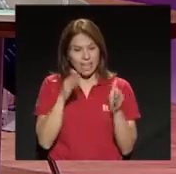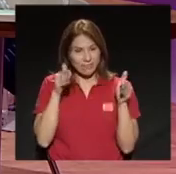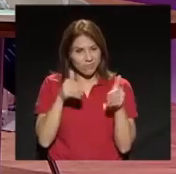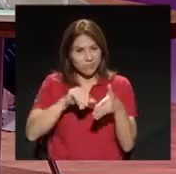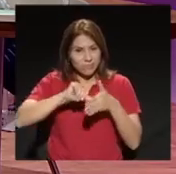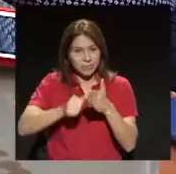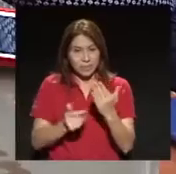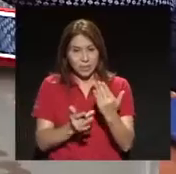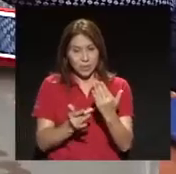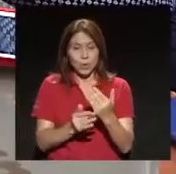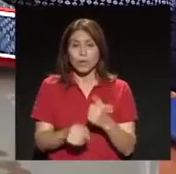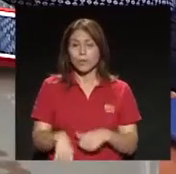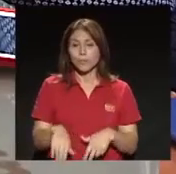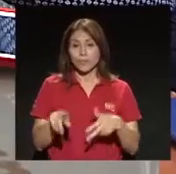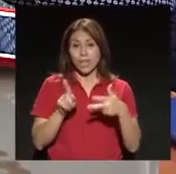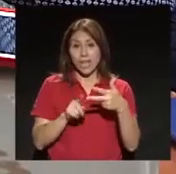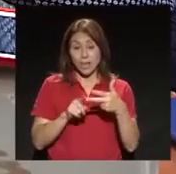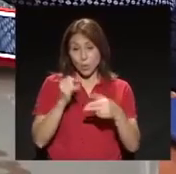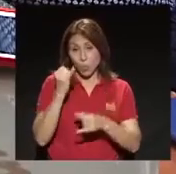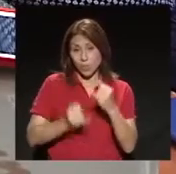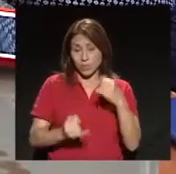que nosotros hacemos, pues nosotros